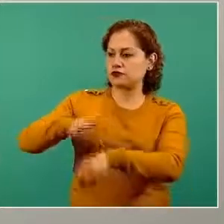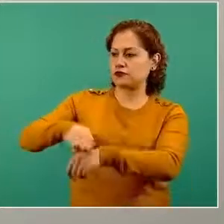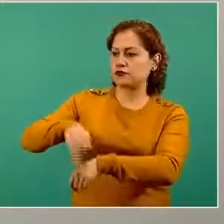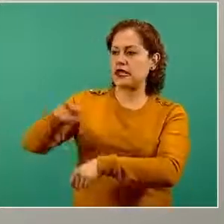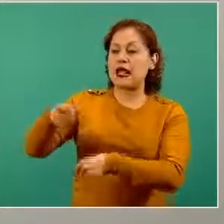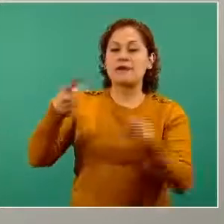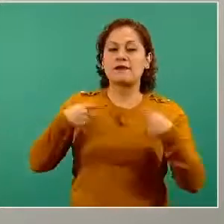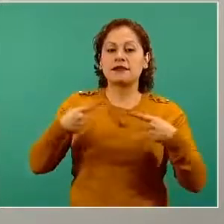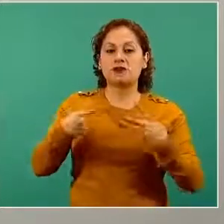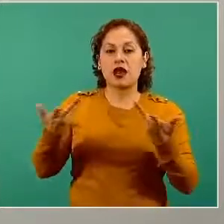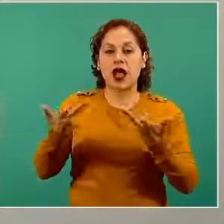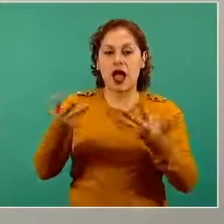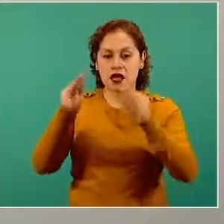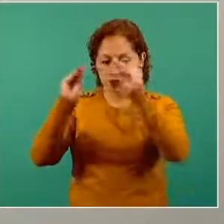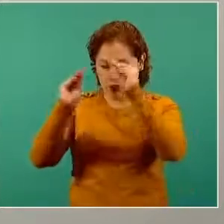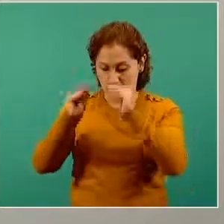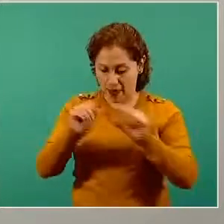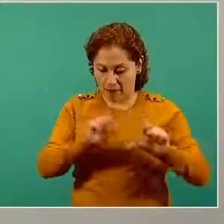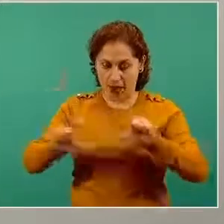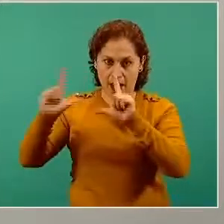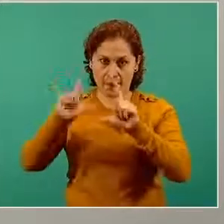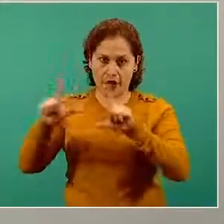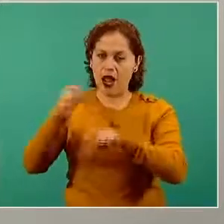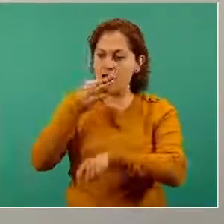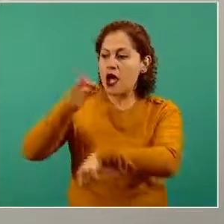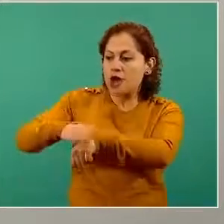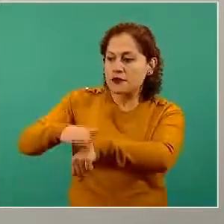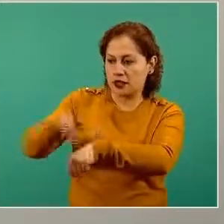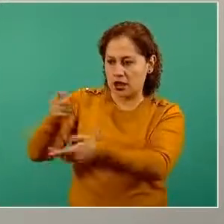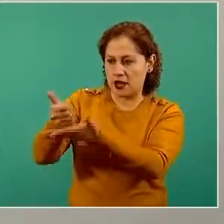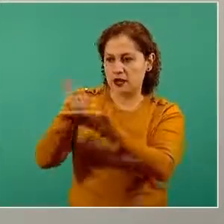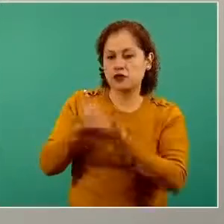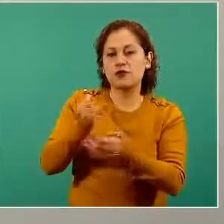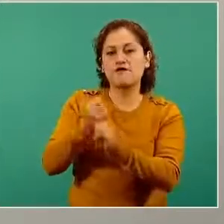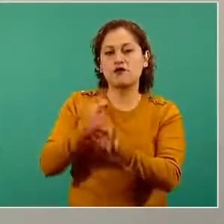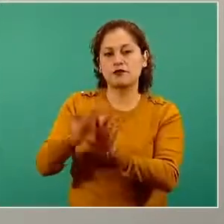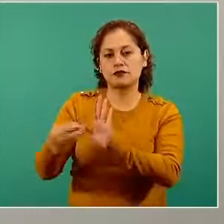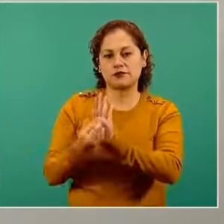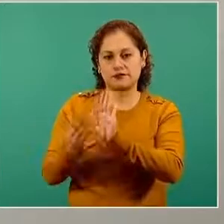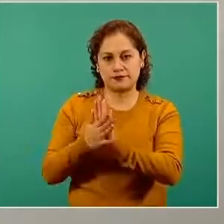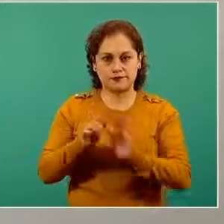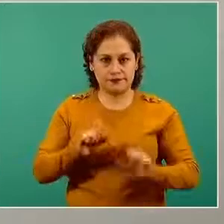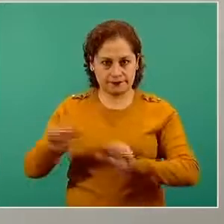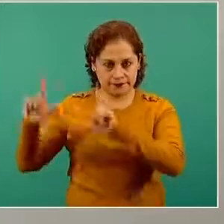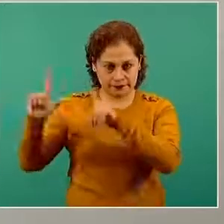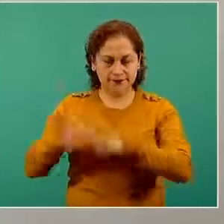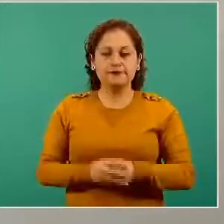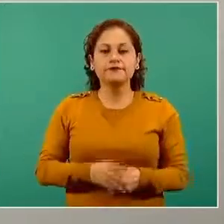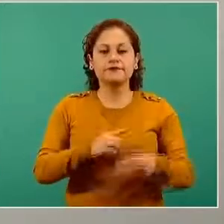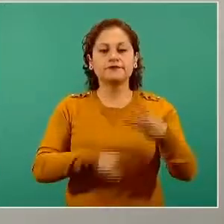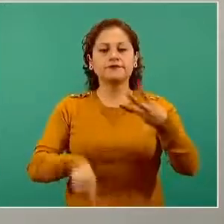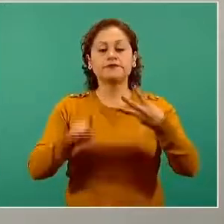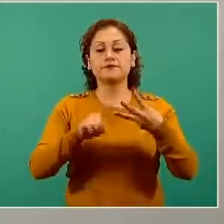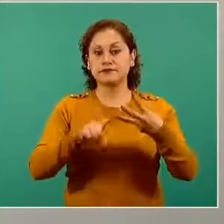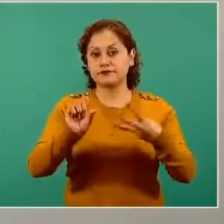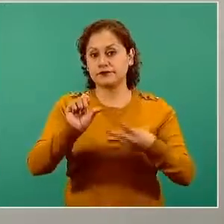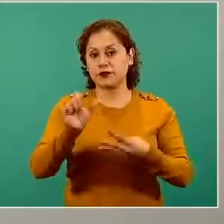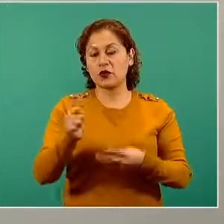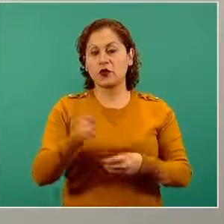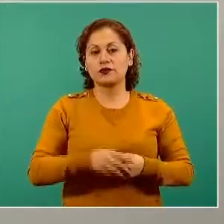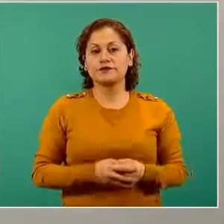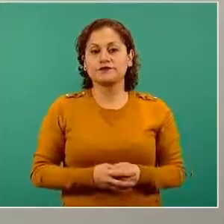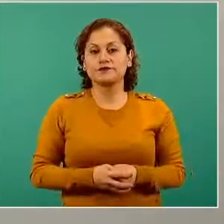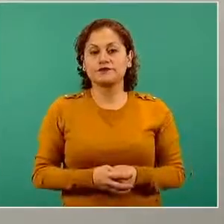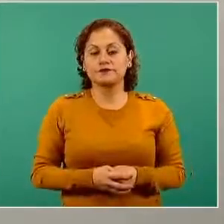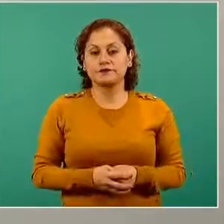noche que nos haga el favor de en siguientes conferencias actualizarnos ese dato. Y en relación entonces a la segunda pregunta,